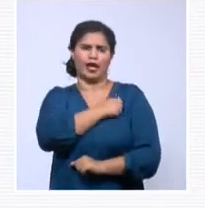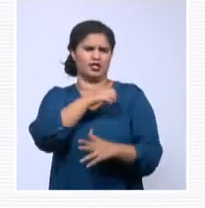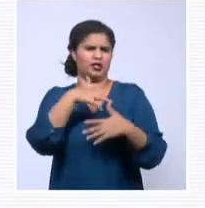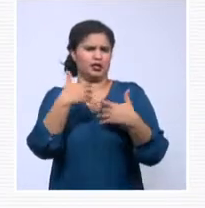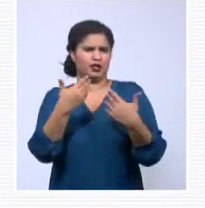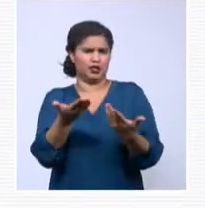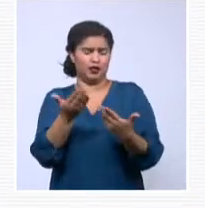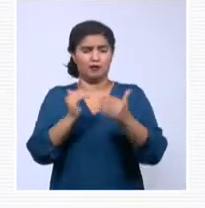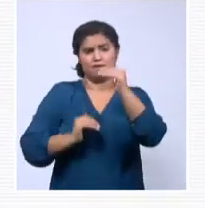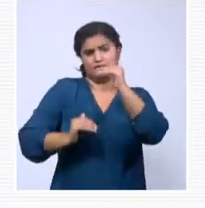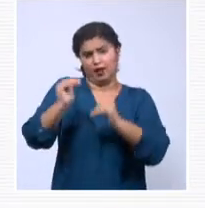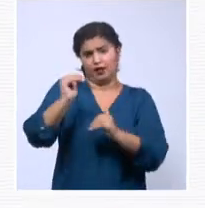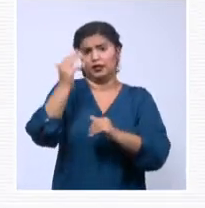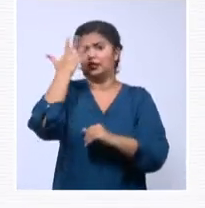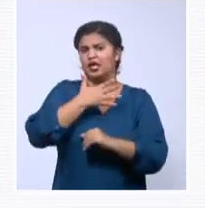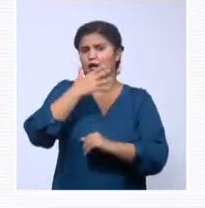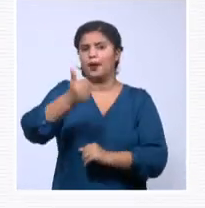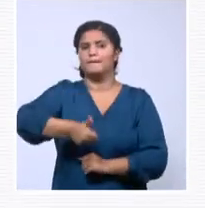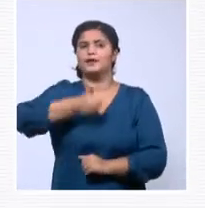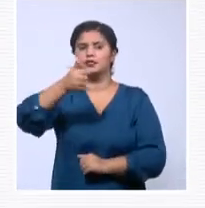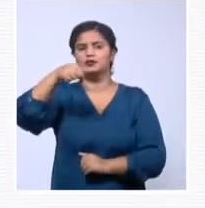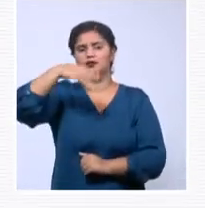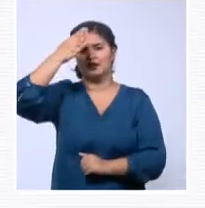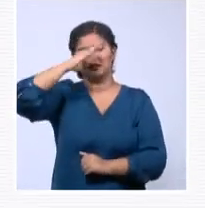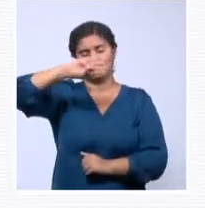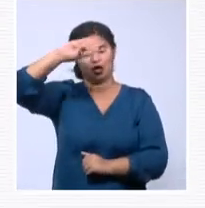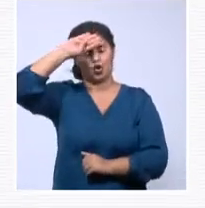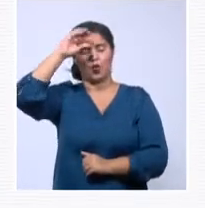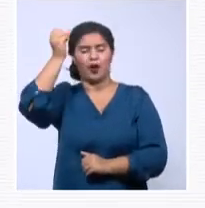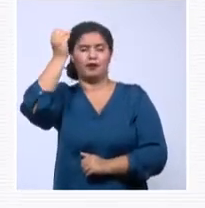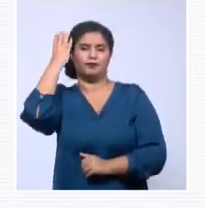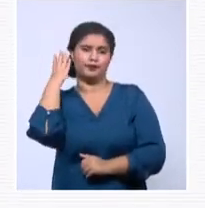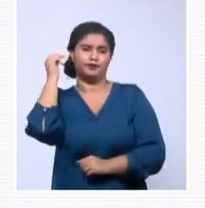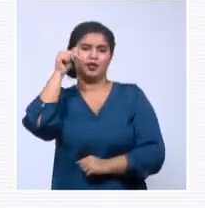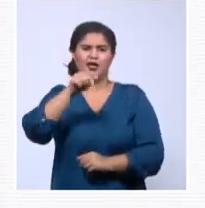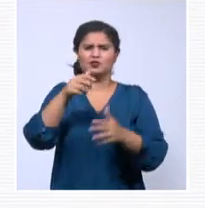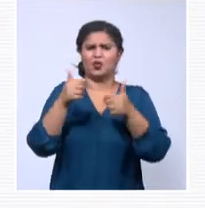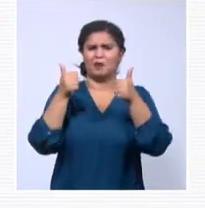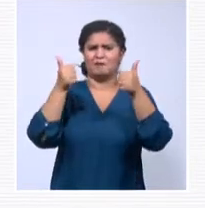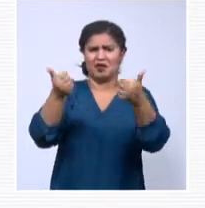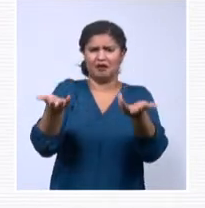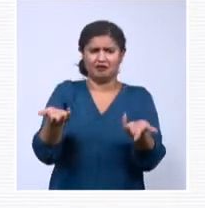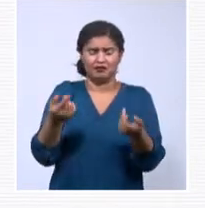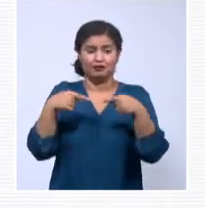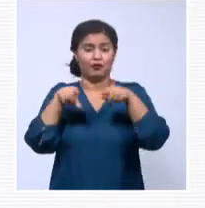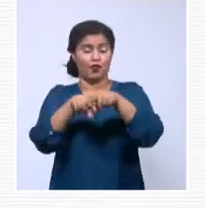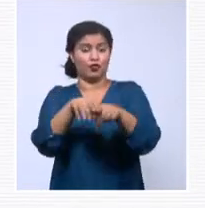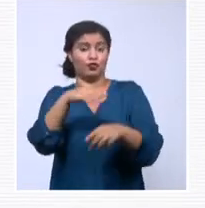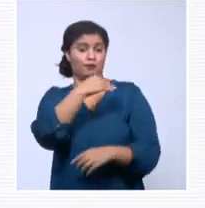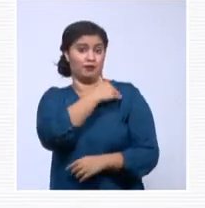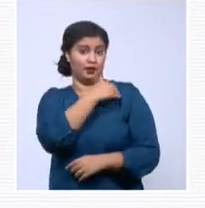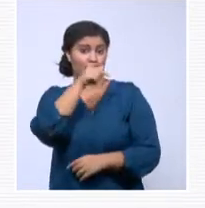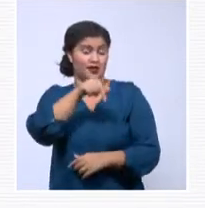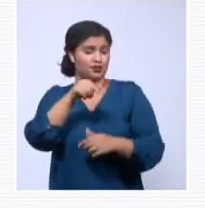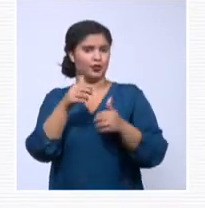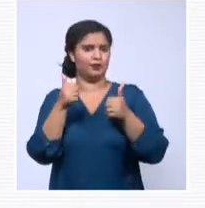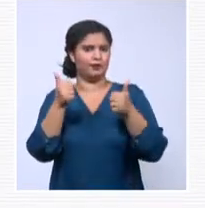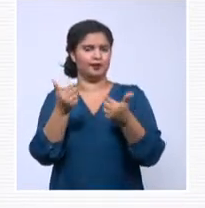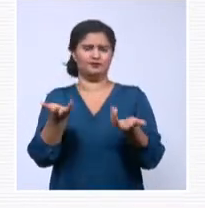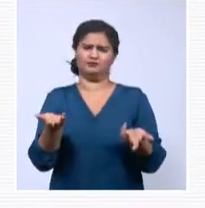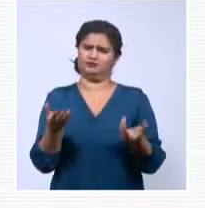rebasa al ministro de Cultura. Tiene que estar el presidente. Tiene que estar representados el Ministerio del Interior y el Ministerio de Justicia. Y muy claro